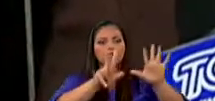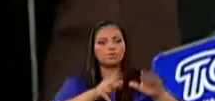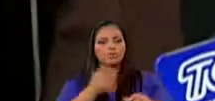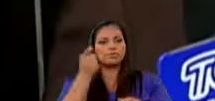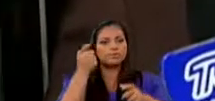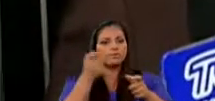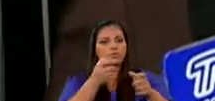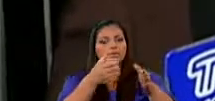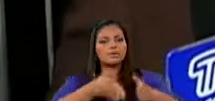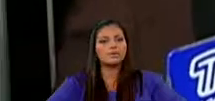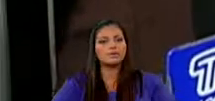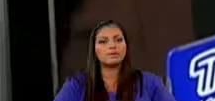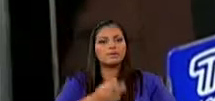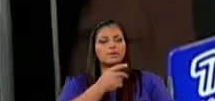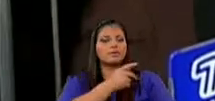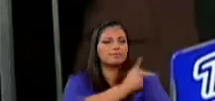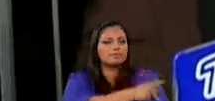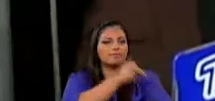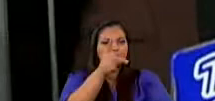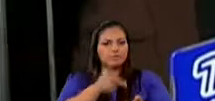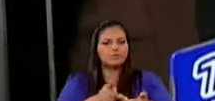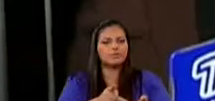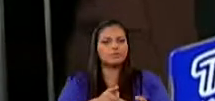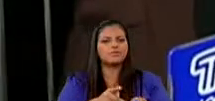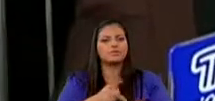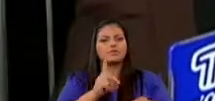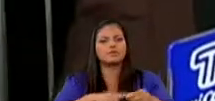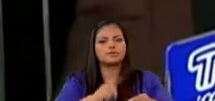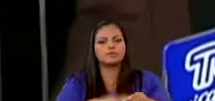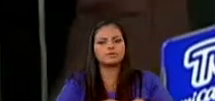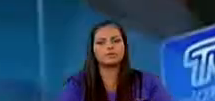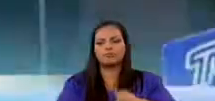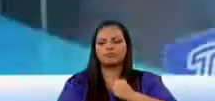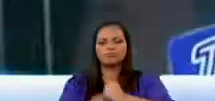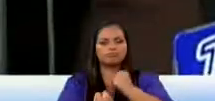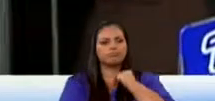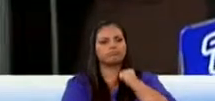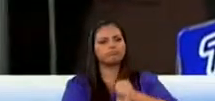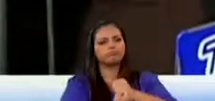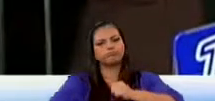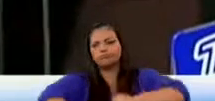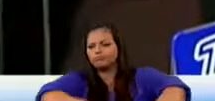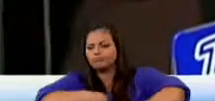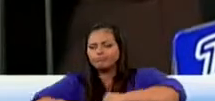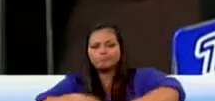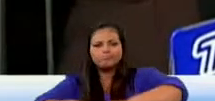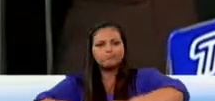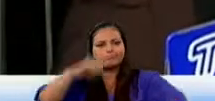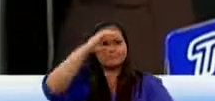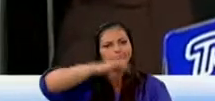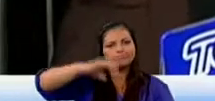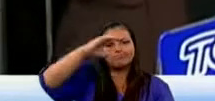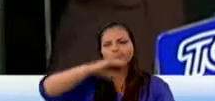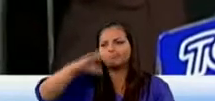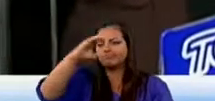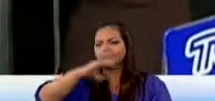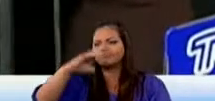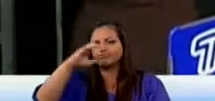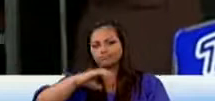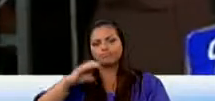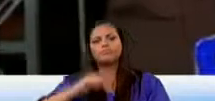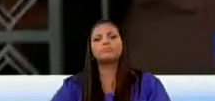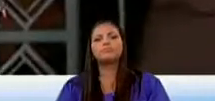Pichincha, de Quito específicamente, que nos colaboraron en el operativo, y se tomó obviamente las medidas